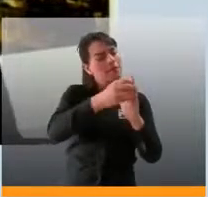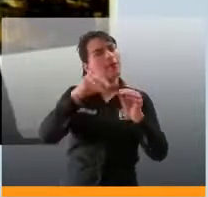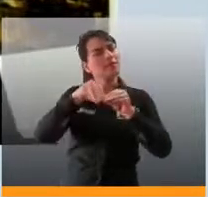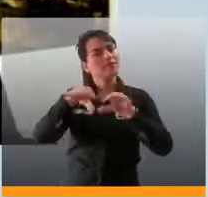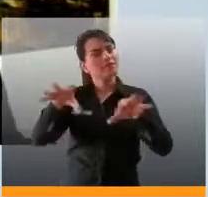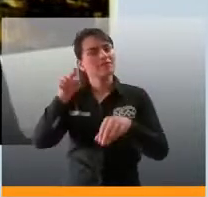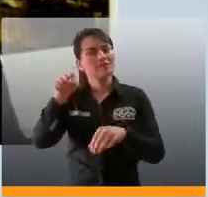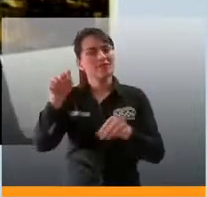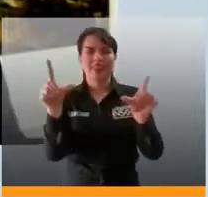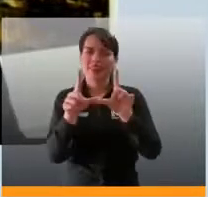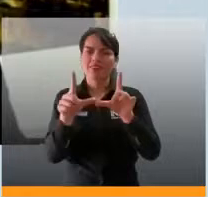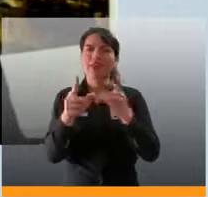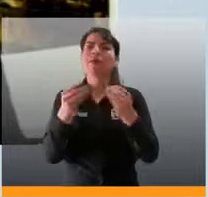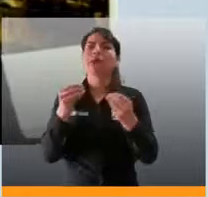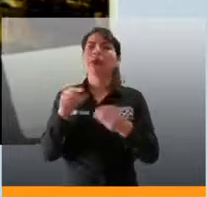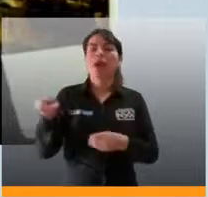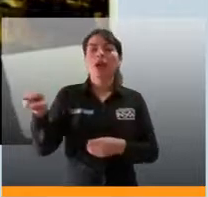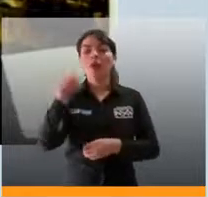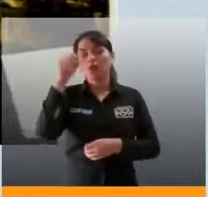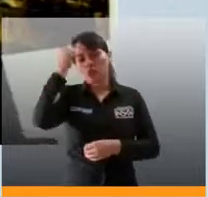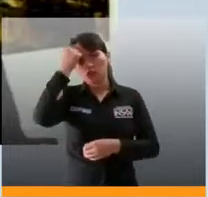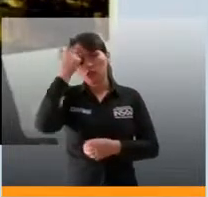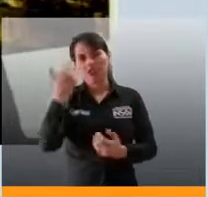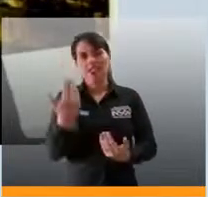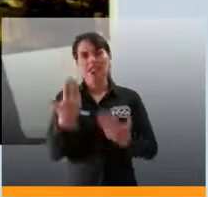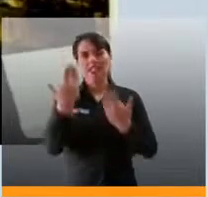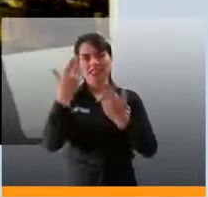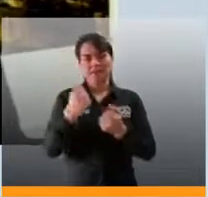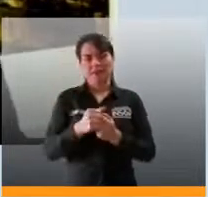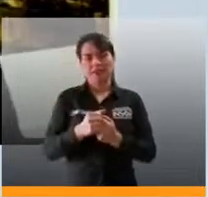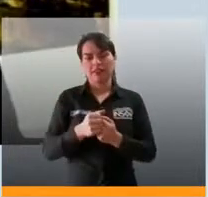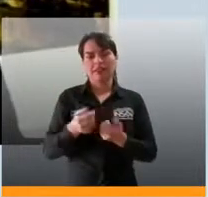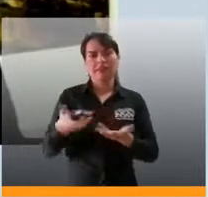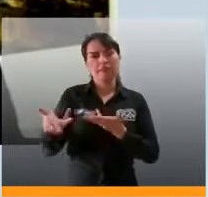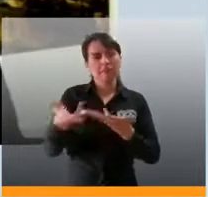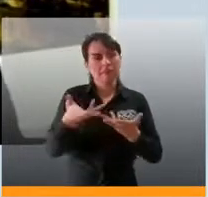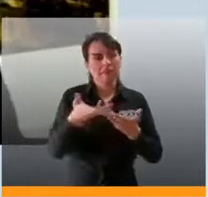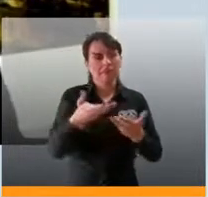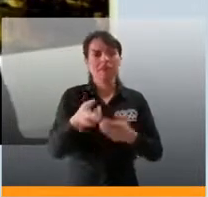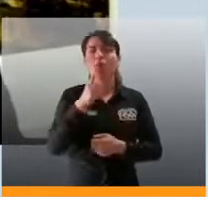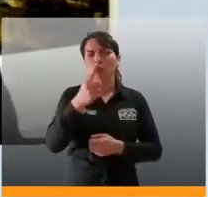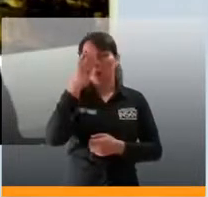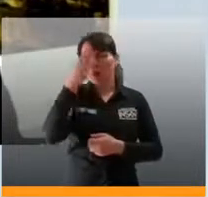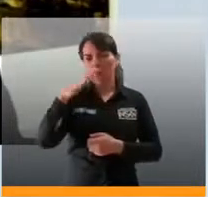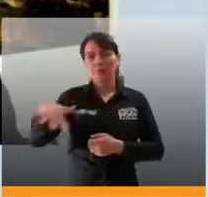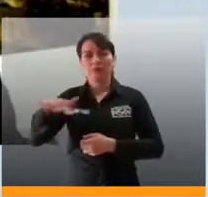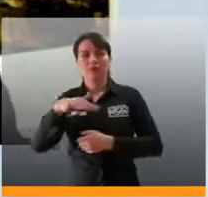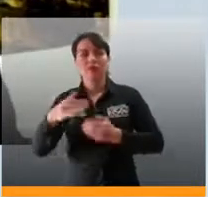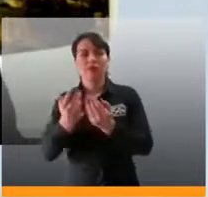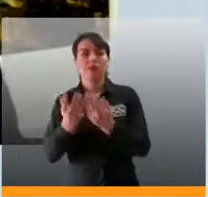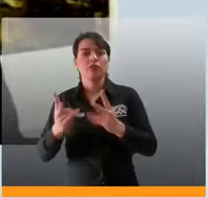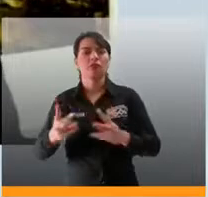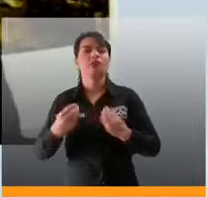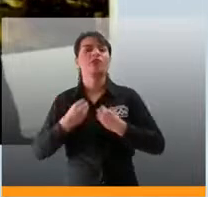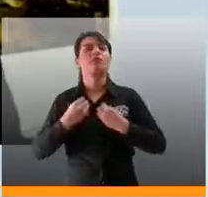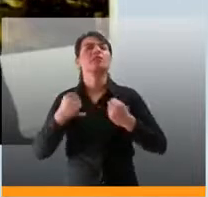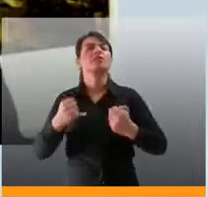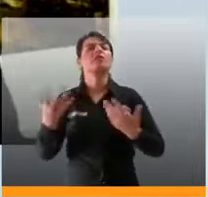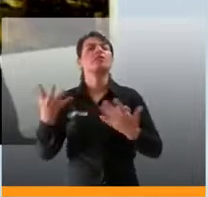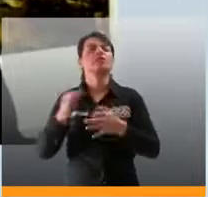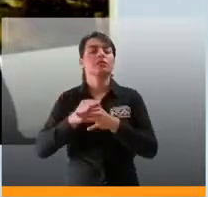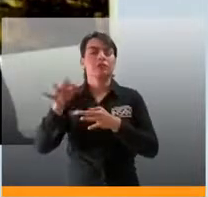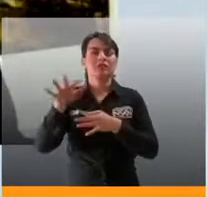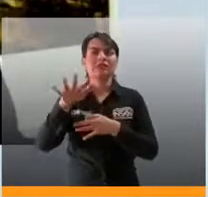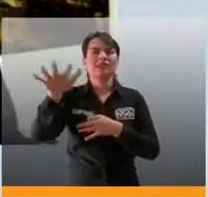los docentes interactuar con sus estudiantes, llegar, porque estamos hablando de que muchos de nuestros estudiantes están en la ruralidad y en la ruralidad